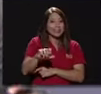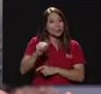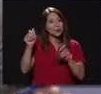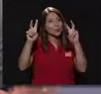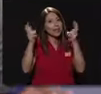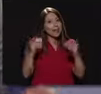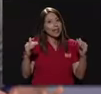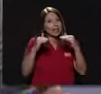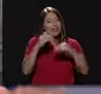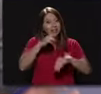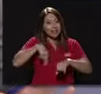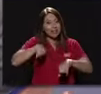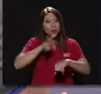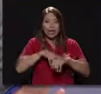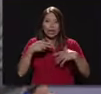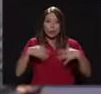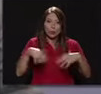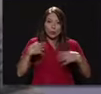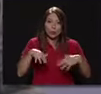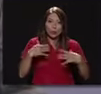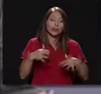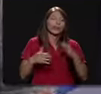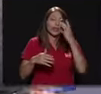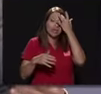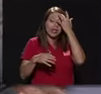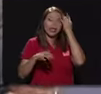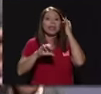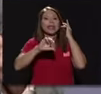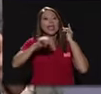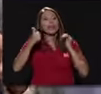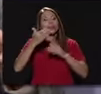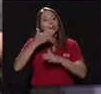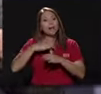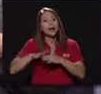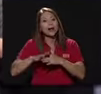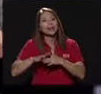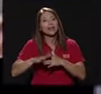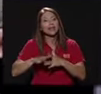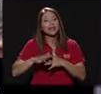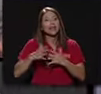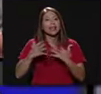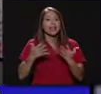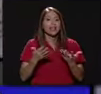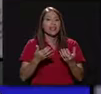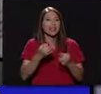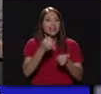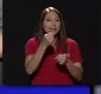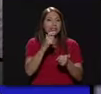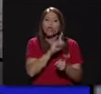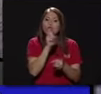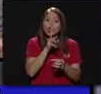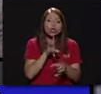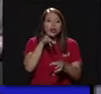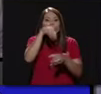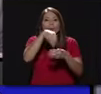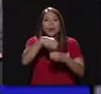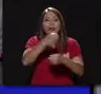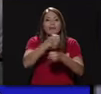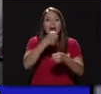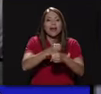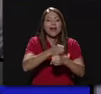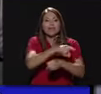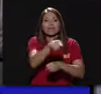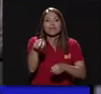pues, está caliente, por decirlo de alguna forma. Sí. Y hay otra parte que sale al mercado laboral, o digámoslo así, no se incorpora, que son los